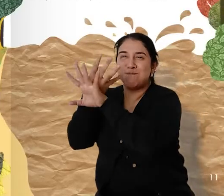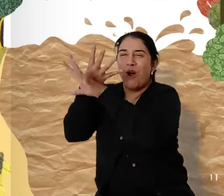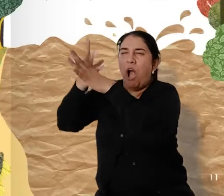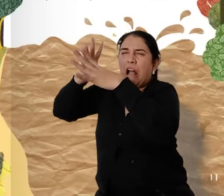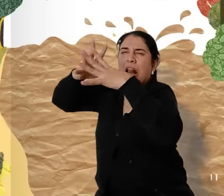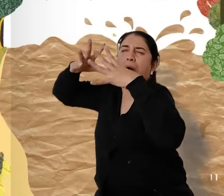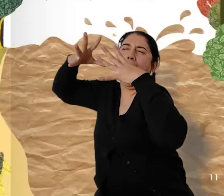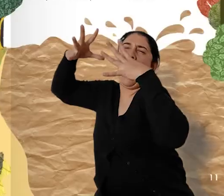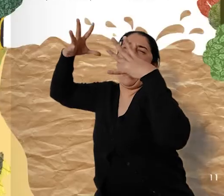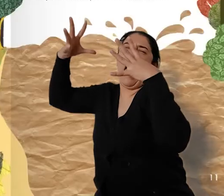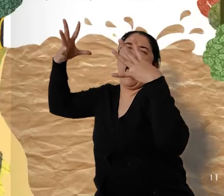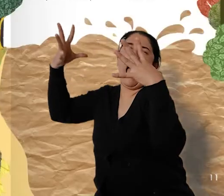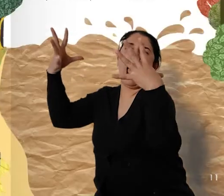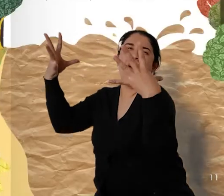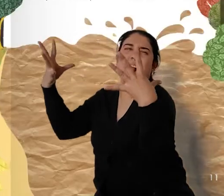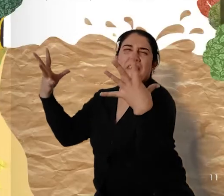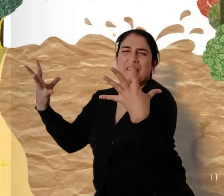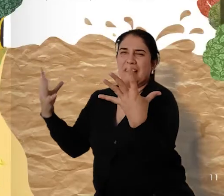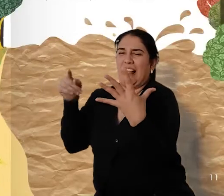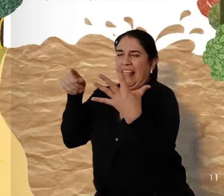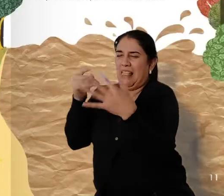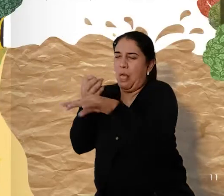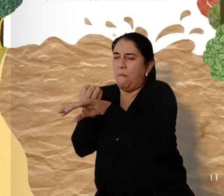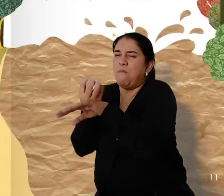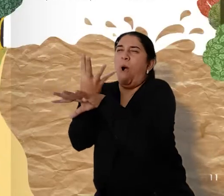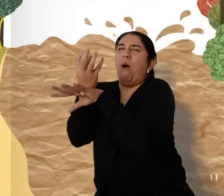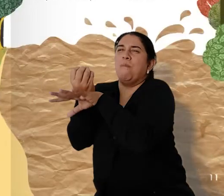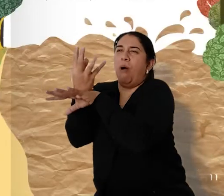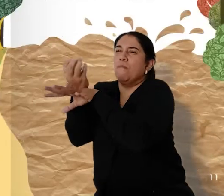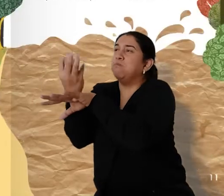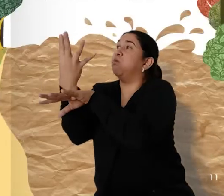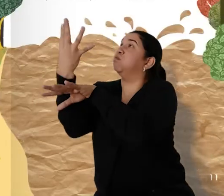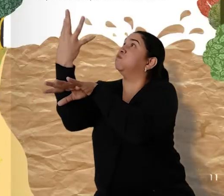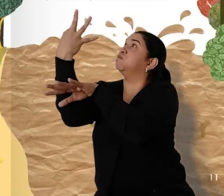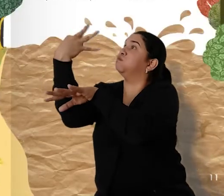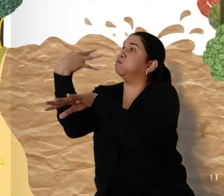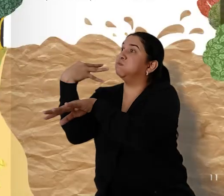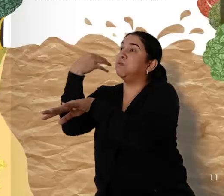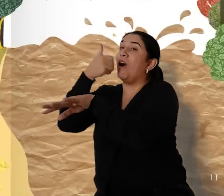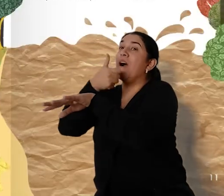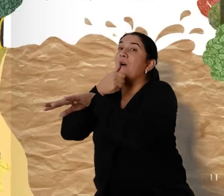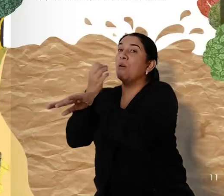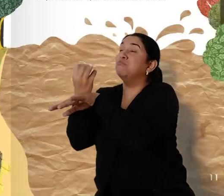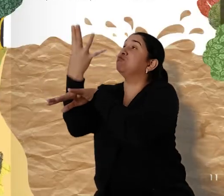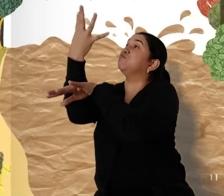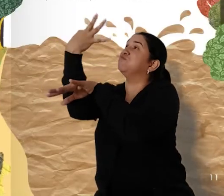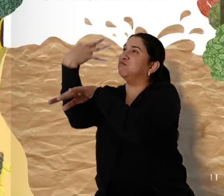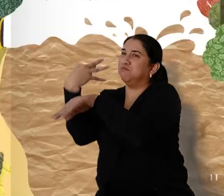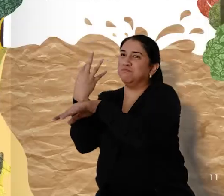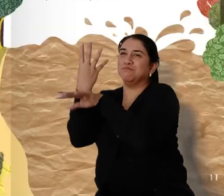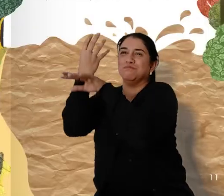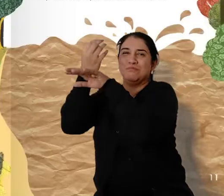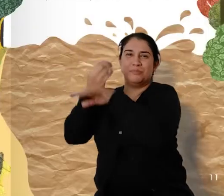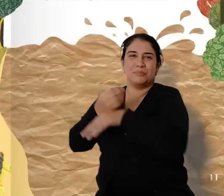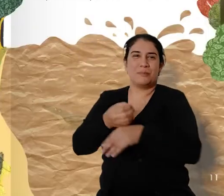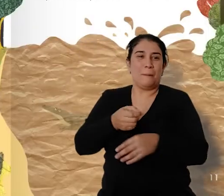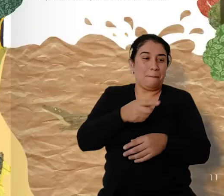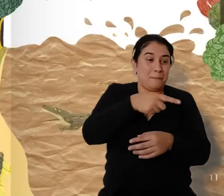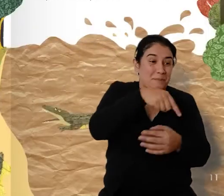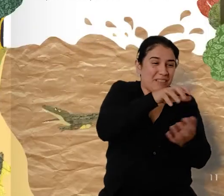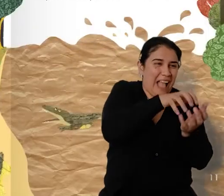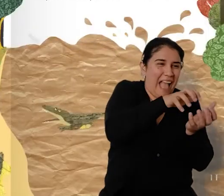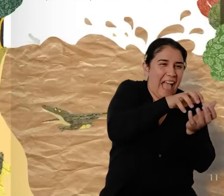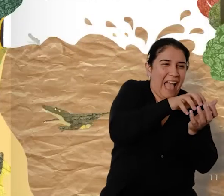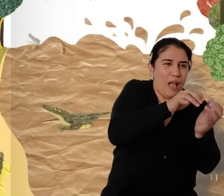agua blanca por la nariz. El agua cae para atrás. Al oír esto, los